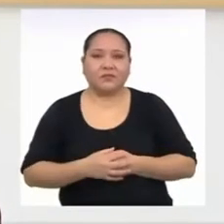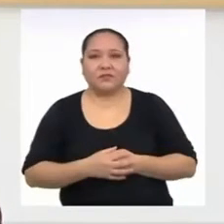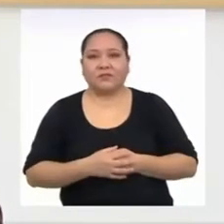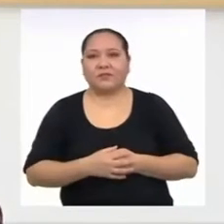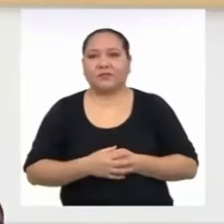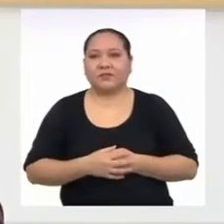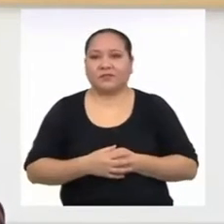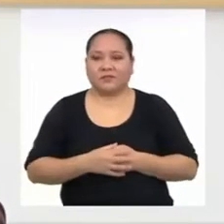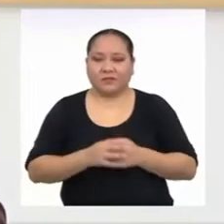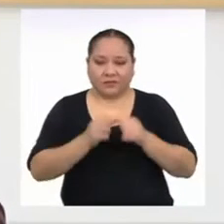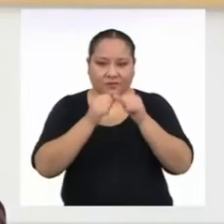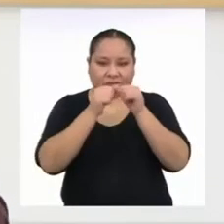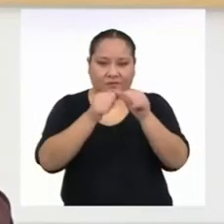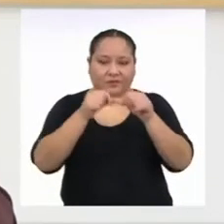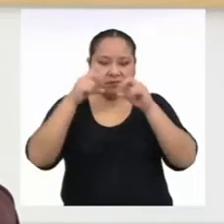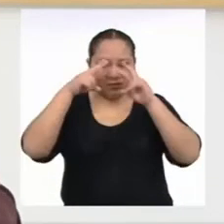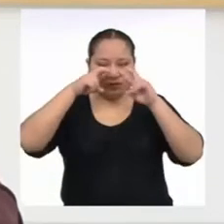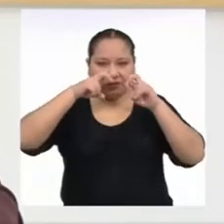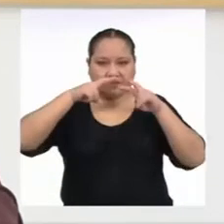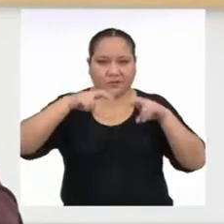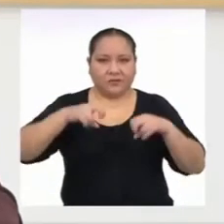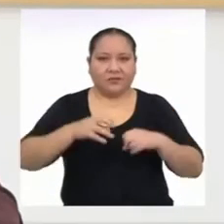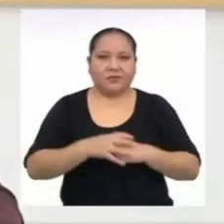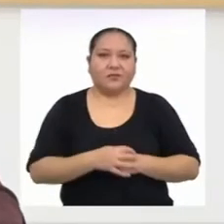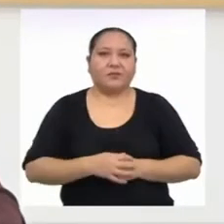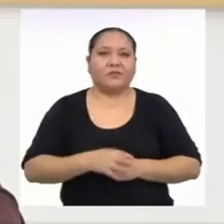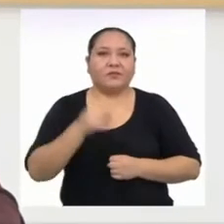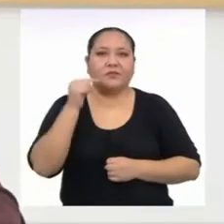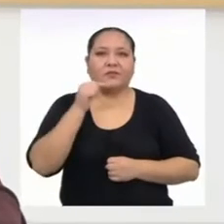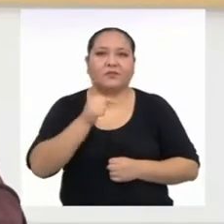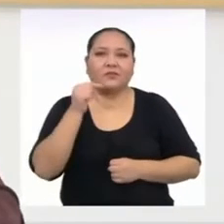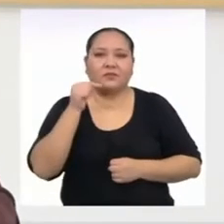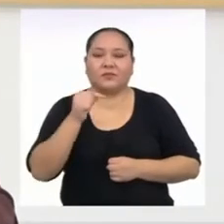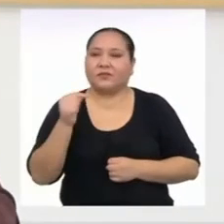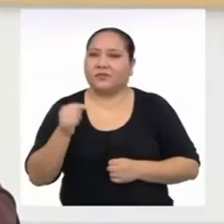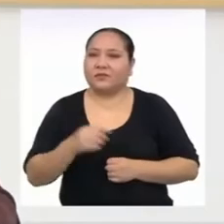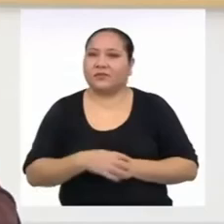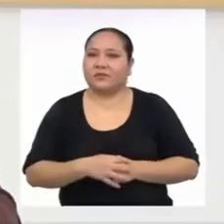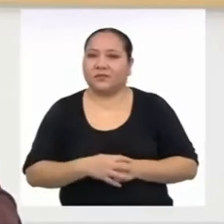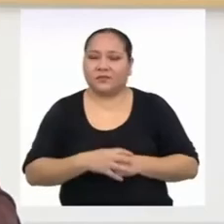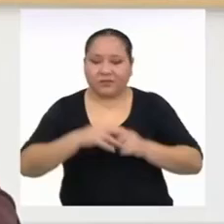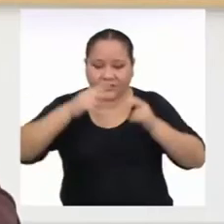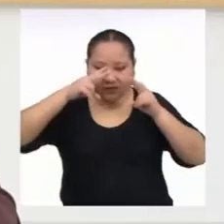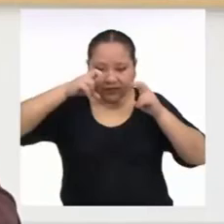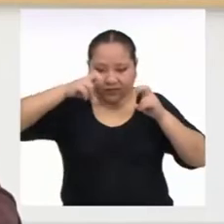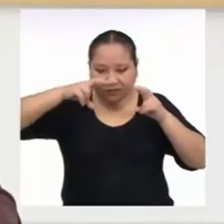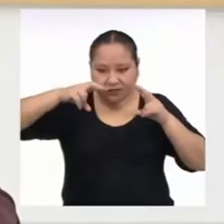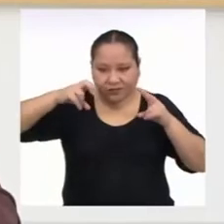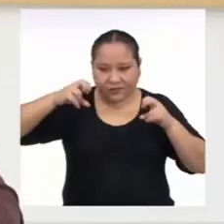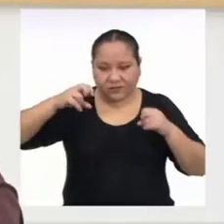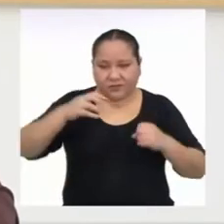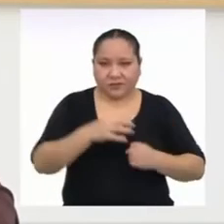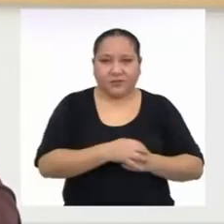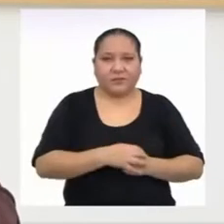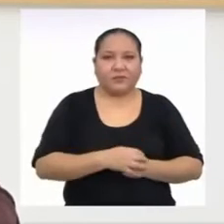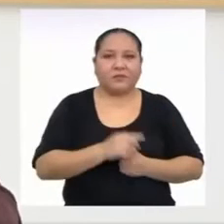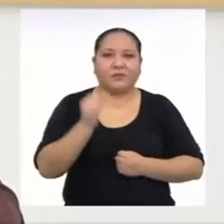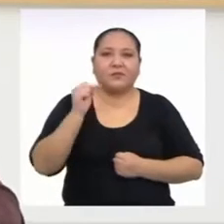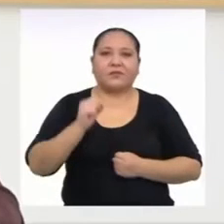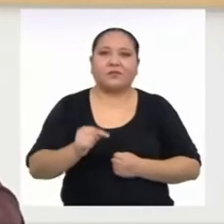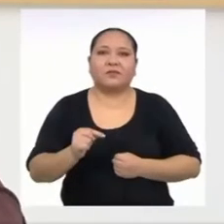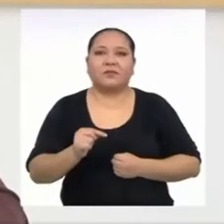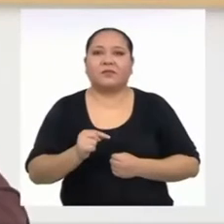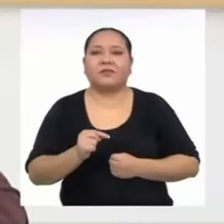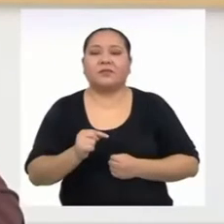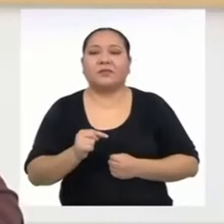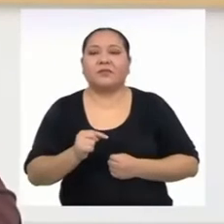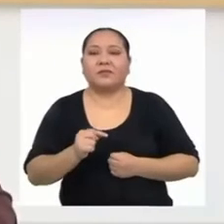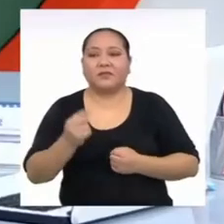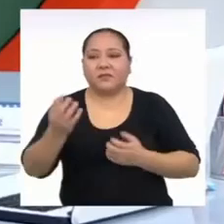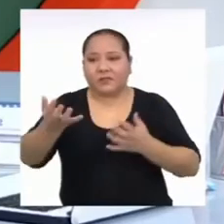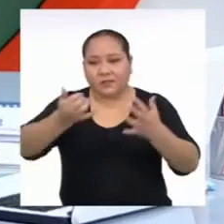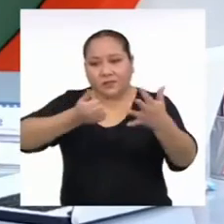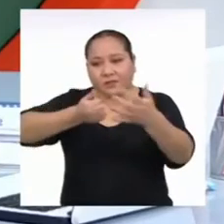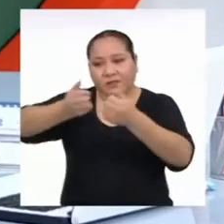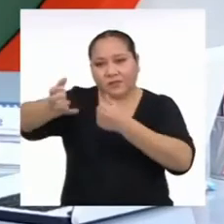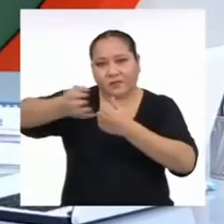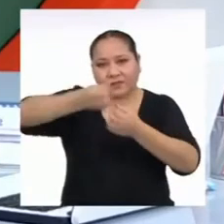de nuestra investigación. La definición de las variables y la elaboración de la encuesta para la recolección de